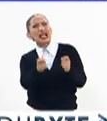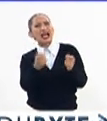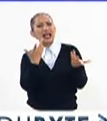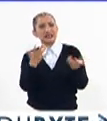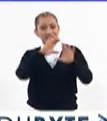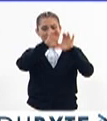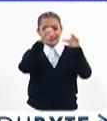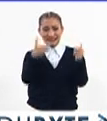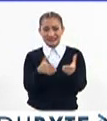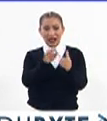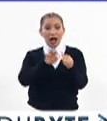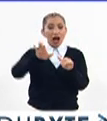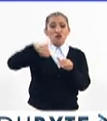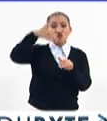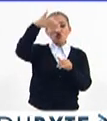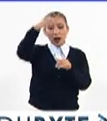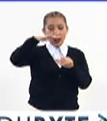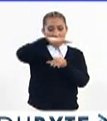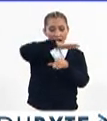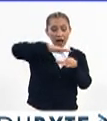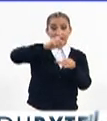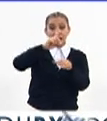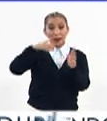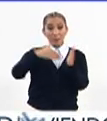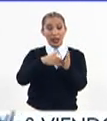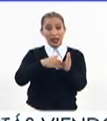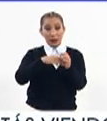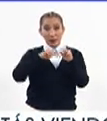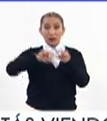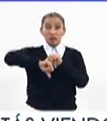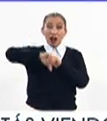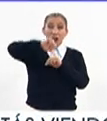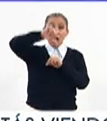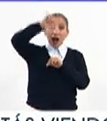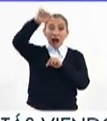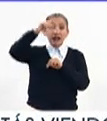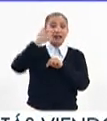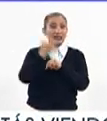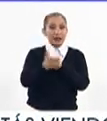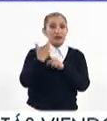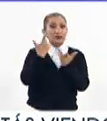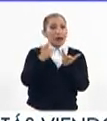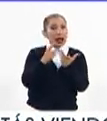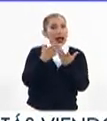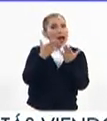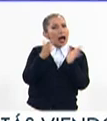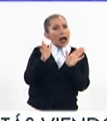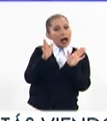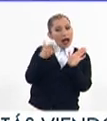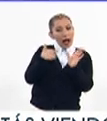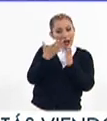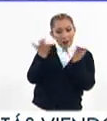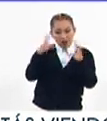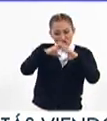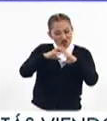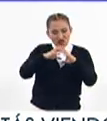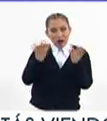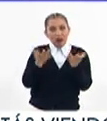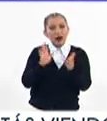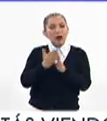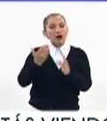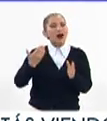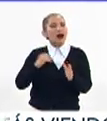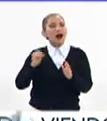la atmósfera, por encima de los 30.000 metros de altura, y en barquilla abierta, no en una barquilla cerrada al estilo